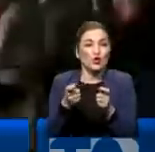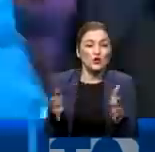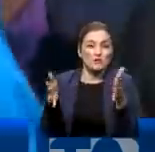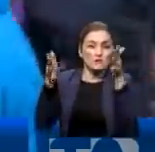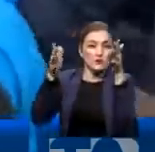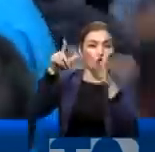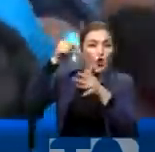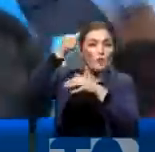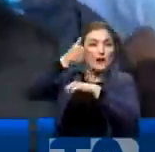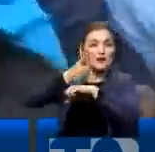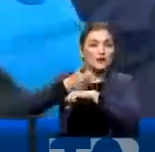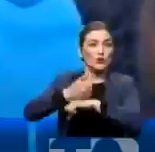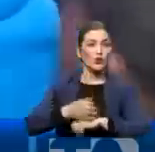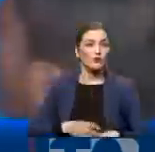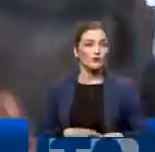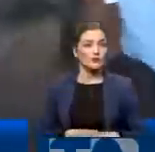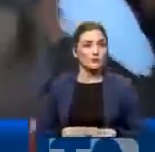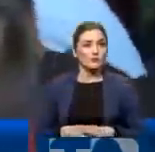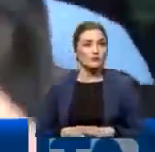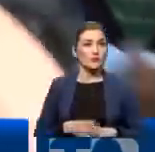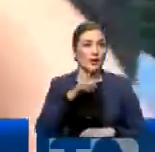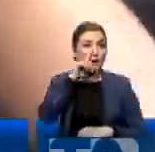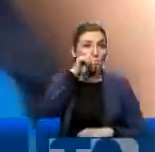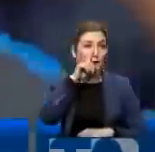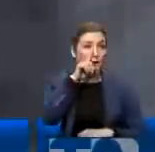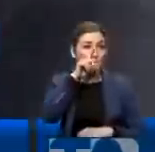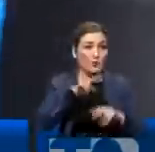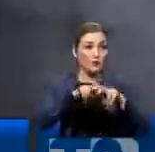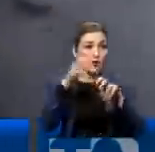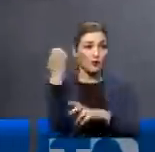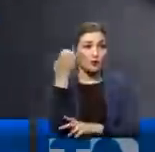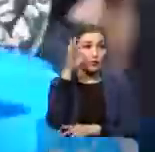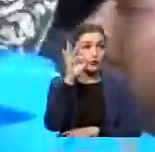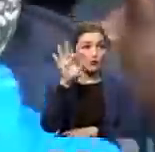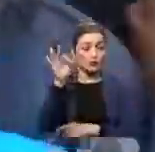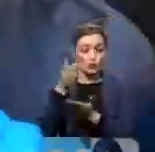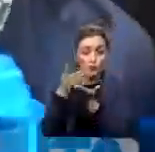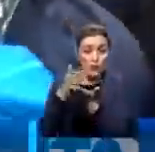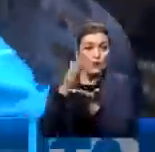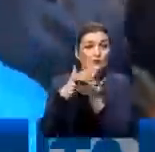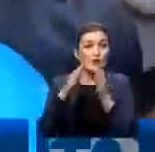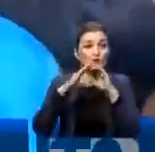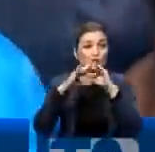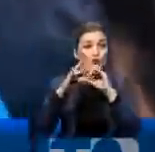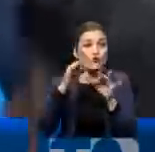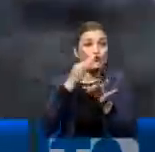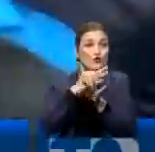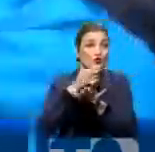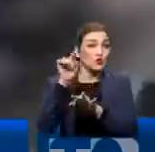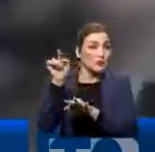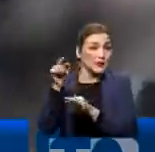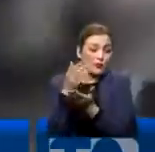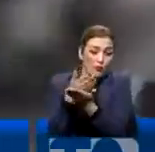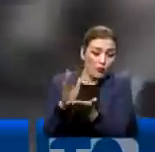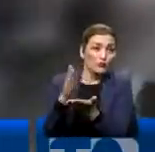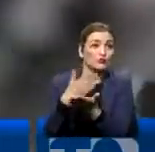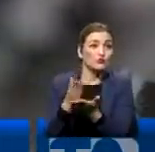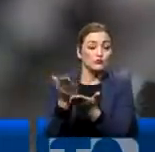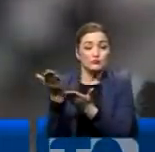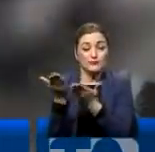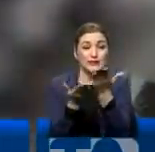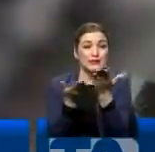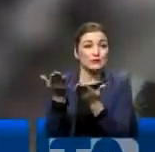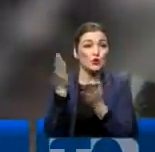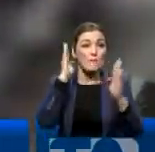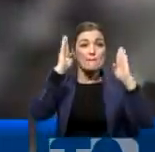Según un reporte, también hubo que evacuar al personal de la sala del EQ 911 de Bolívar que funcionaba en la gobernación y brindar servicio